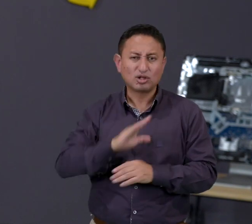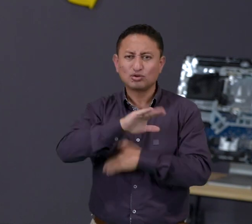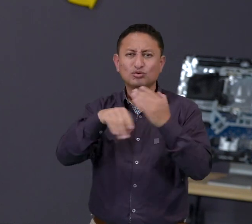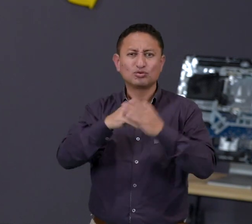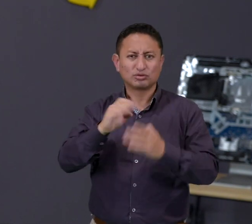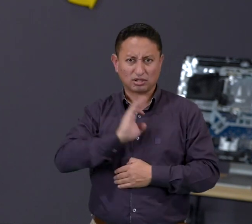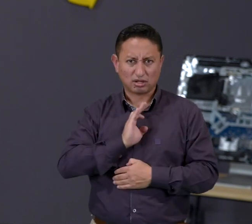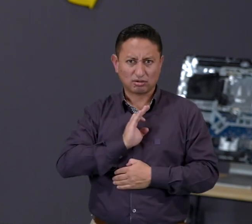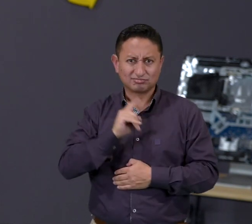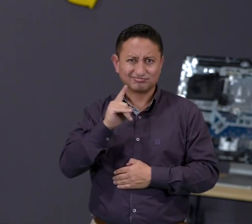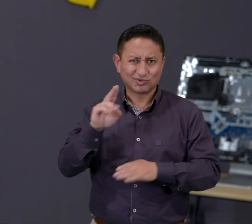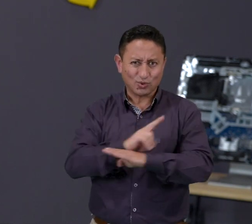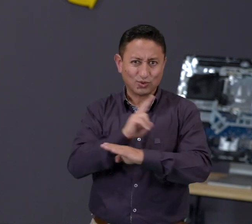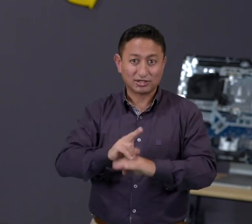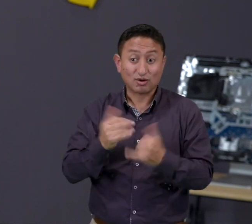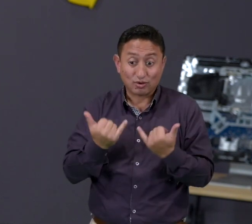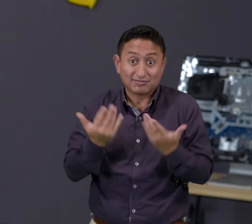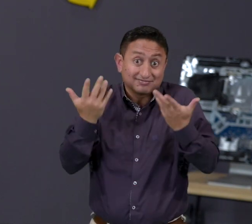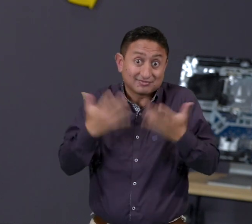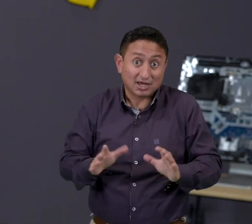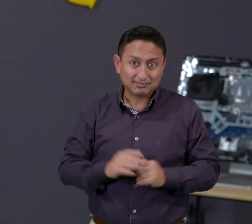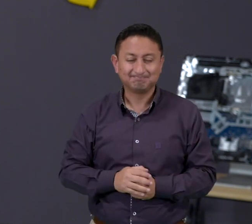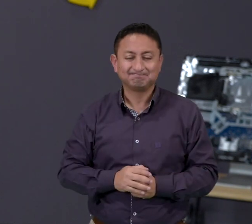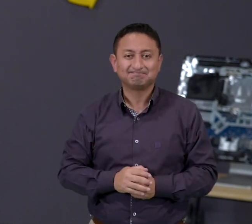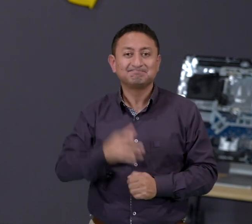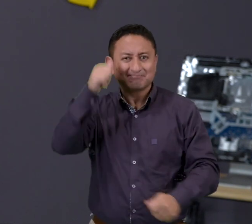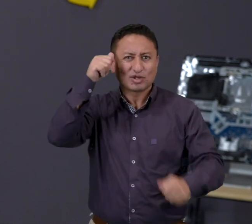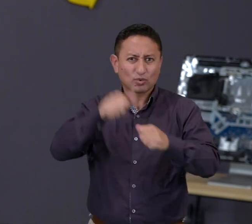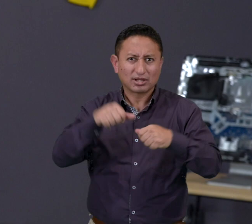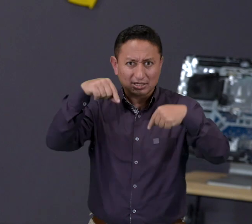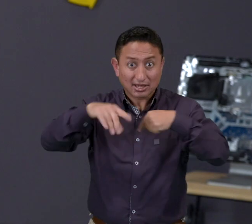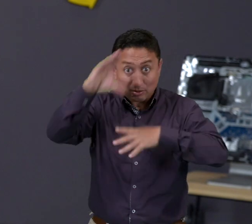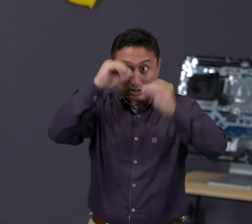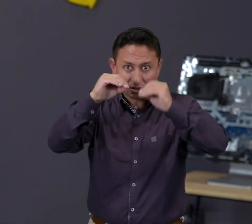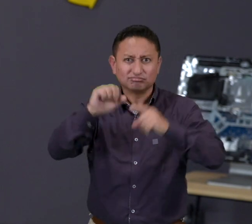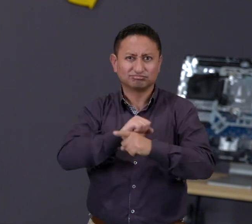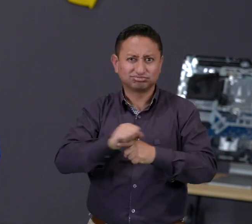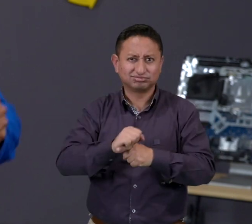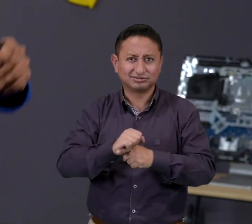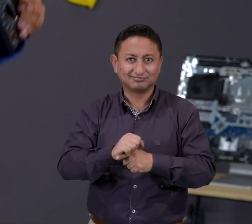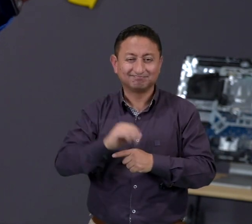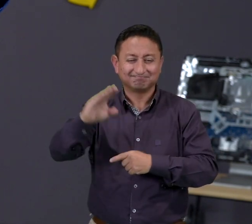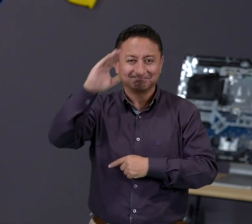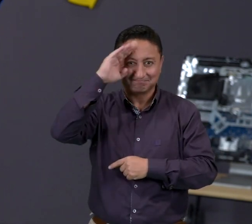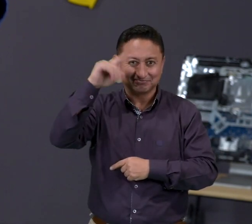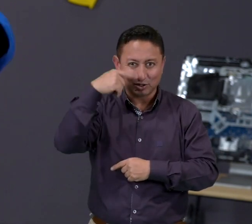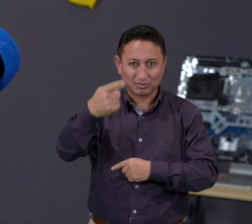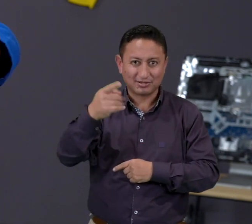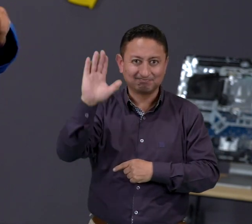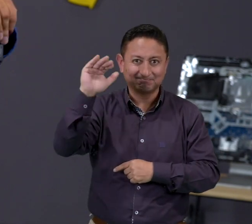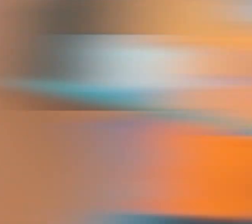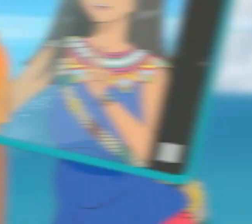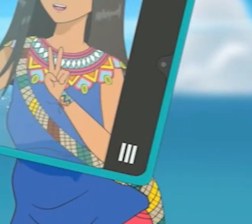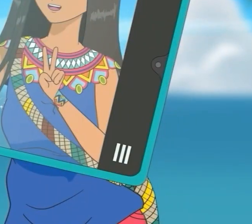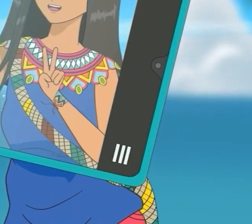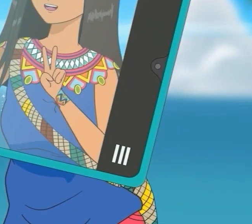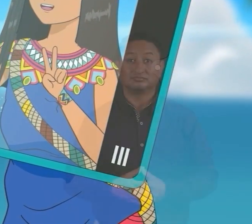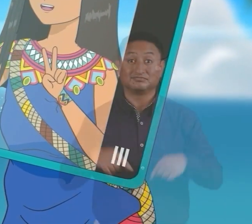electrónicos. Es todo en la clase de hoy en Hágale BT. Recuerden poner en práctica todo lo aprendido. Nos vemos en la próxima clase.